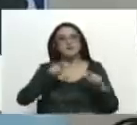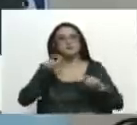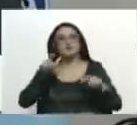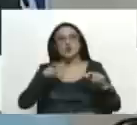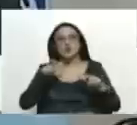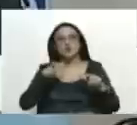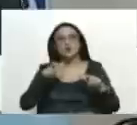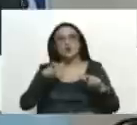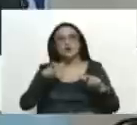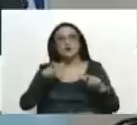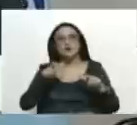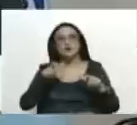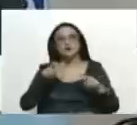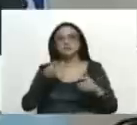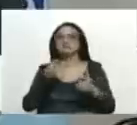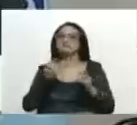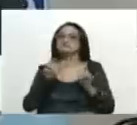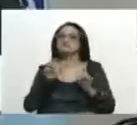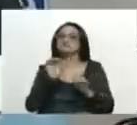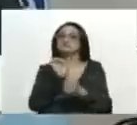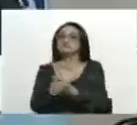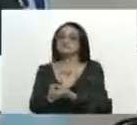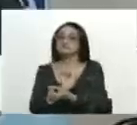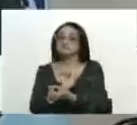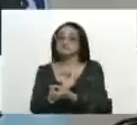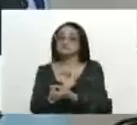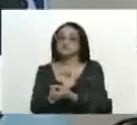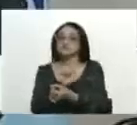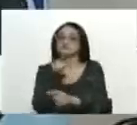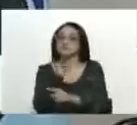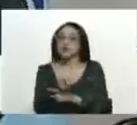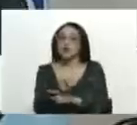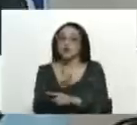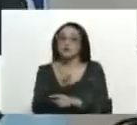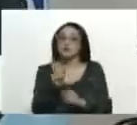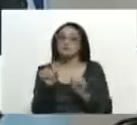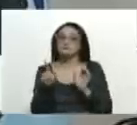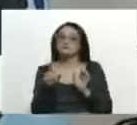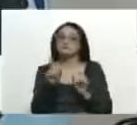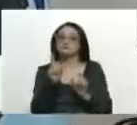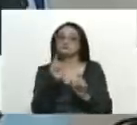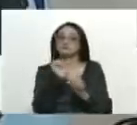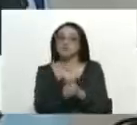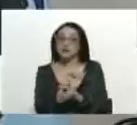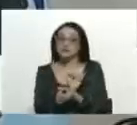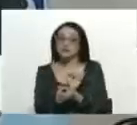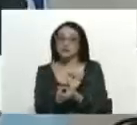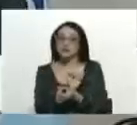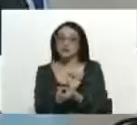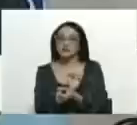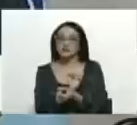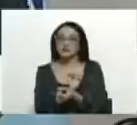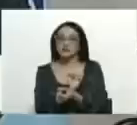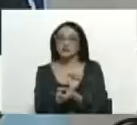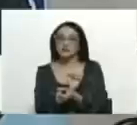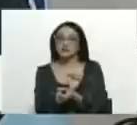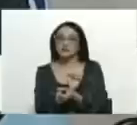que se colocaron al margen de la ley que han sido como bien lo he dicho